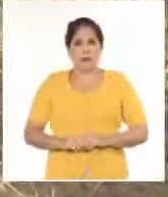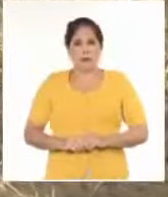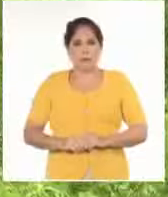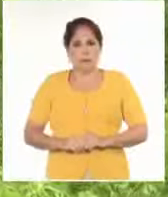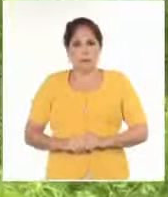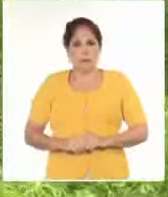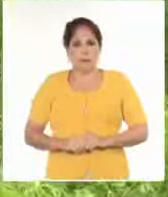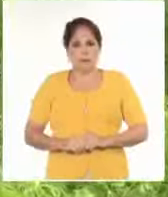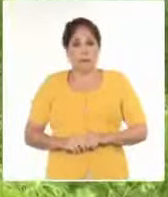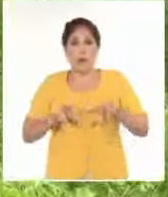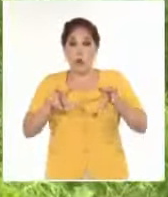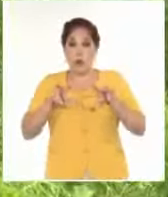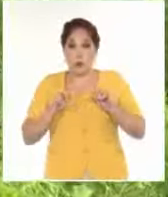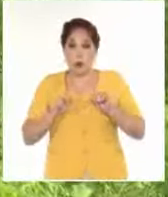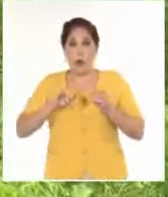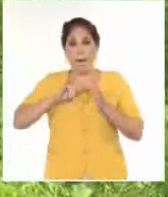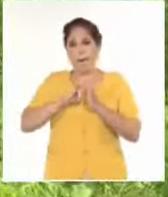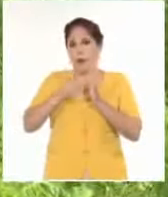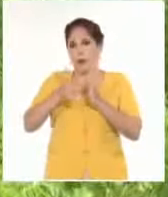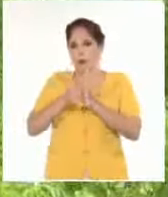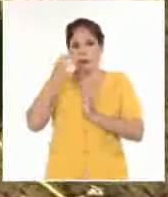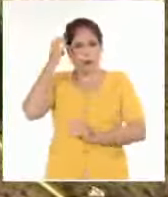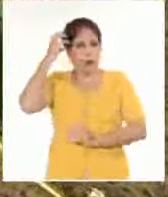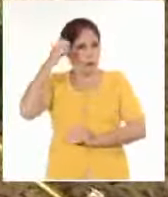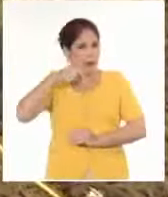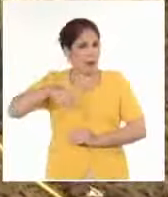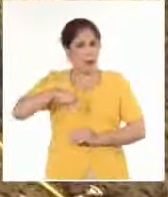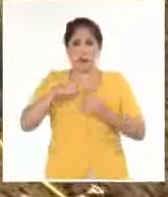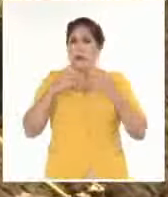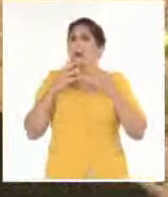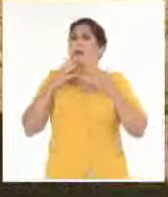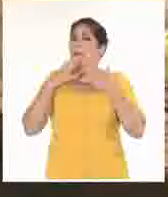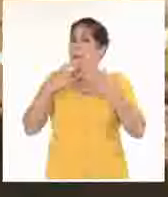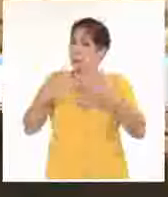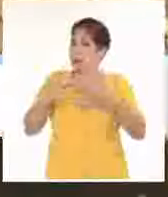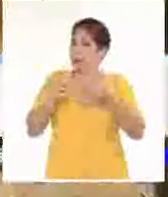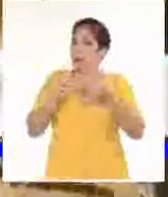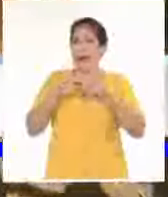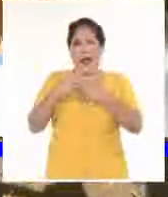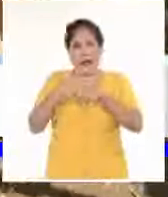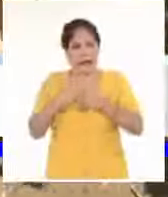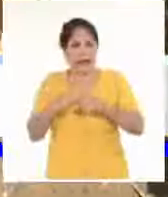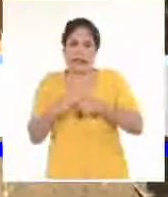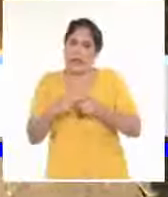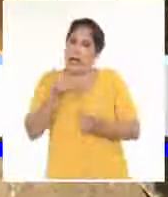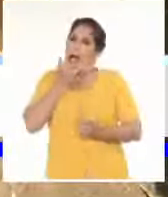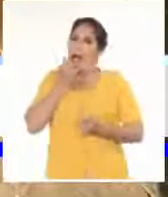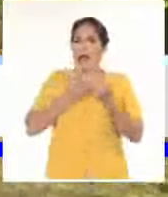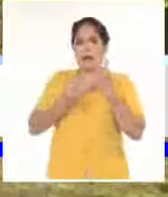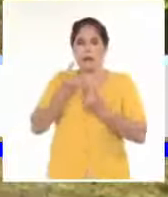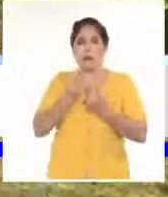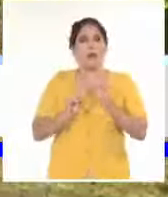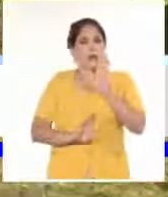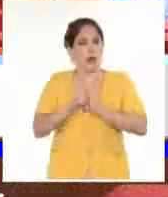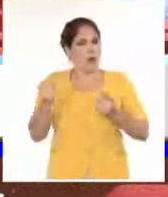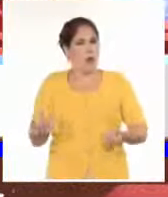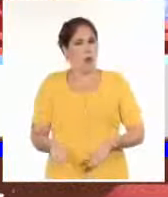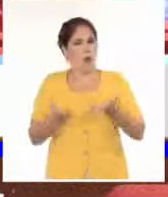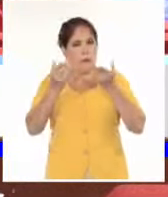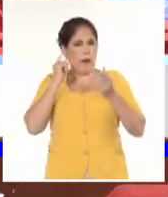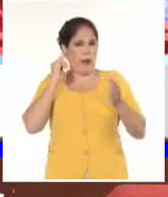La implementación de las proyecciones de gobierno resulta imprescindible para corregir distorsiones y reimpulsar la economía en el